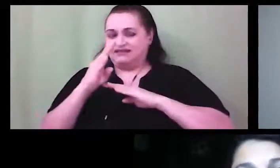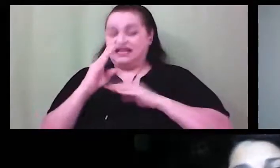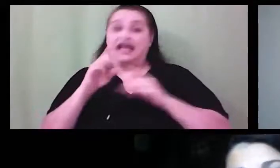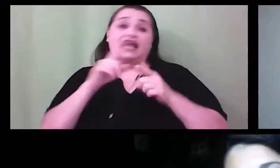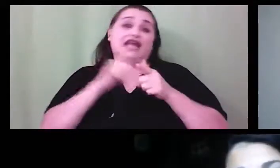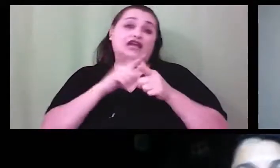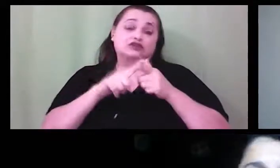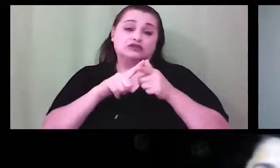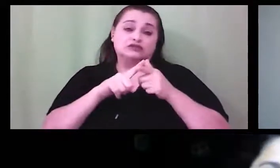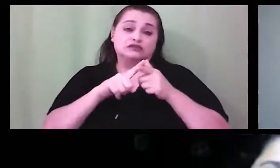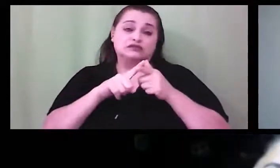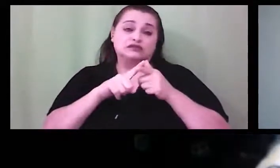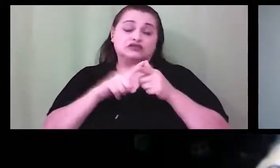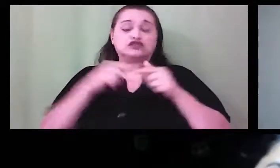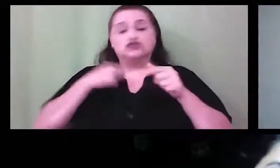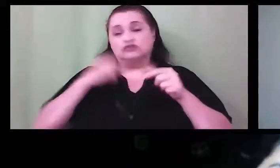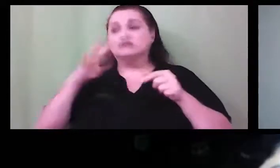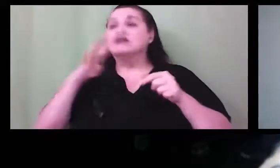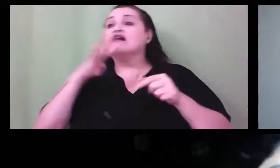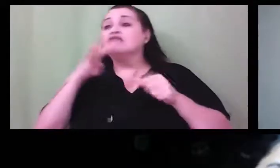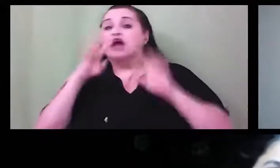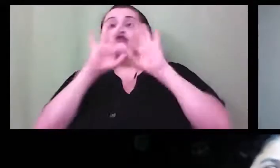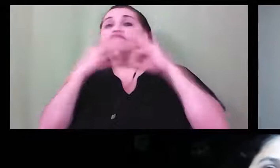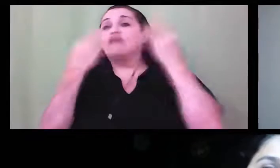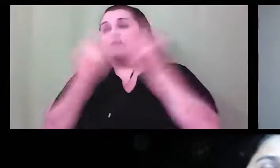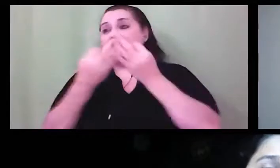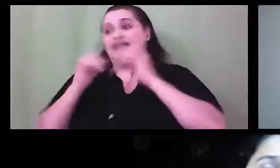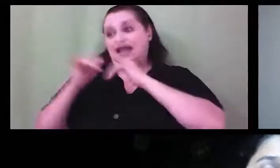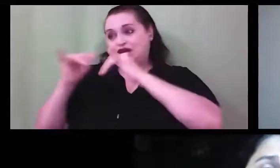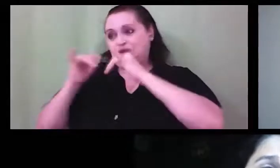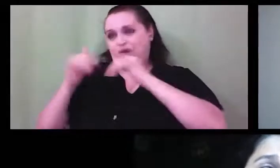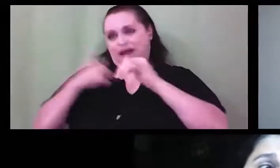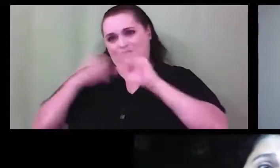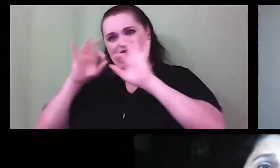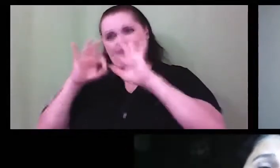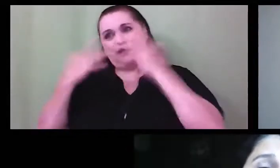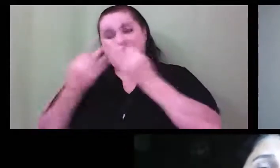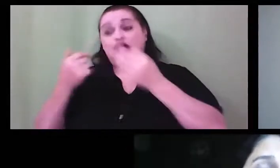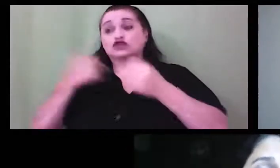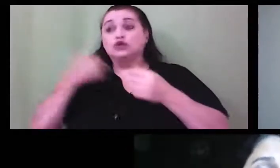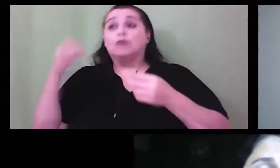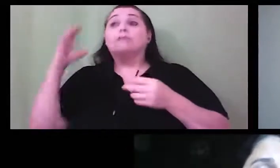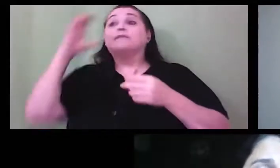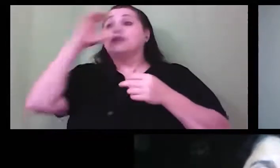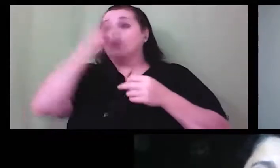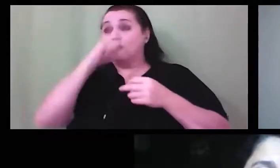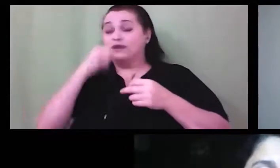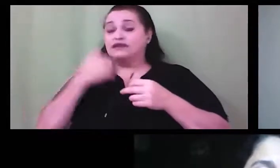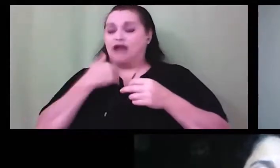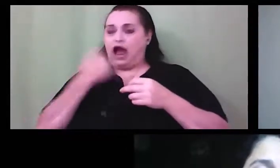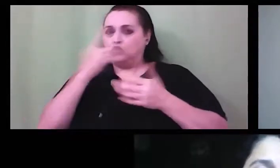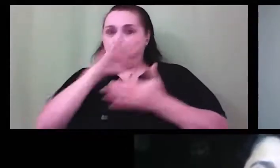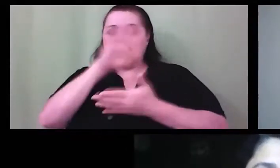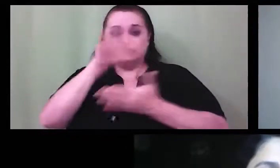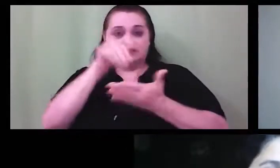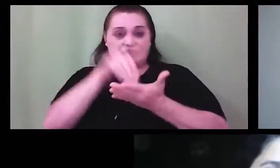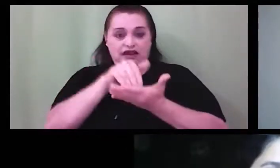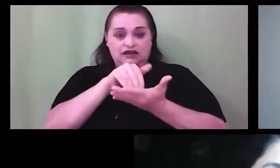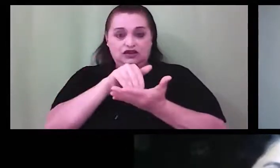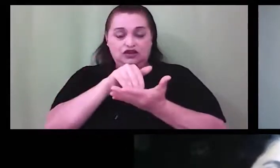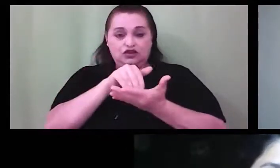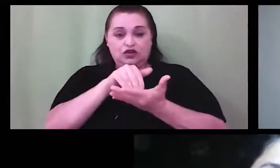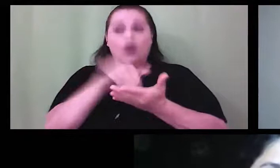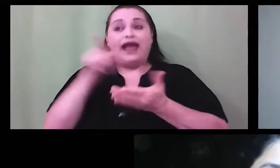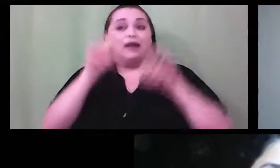Entonces, bueno, hablando con familias como la mía, descubrí que había un centro donde él